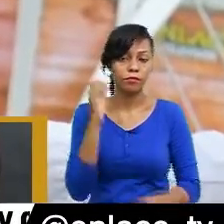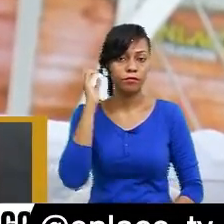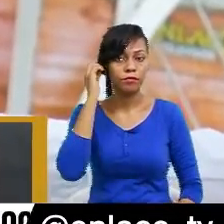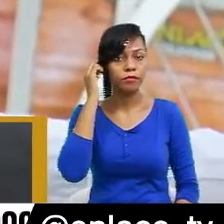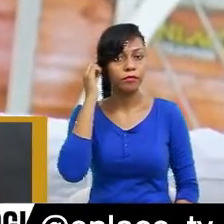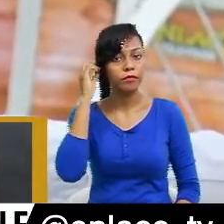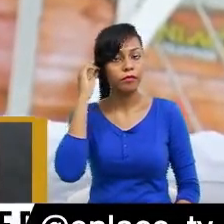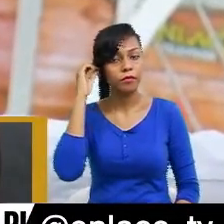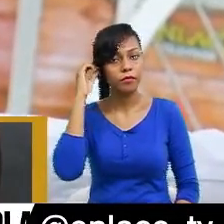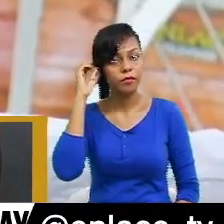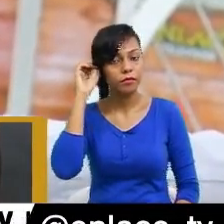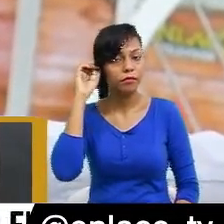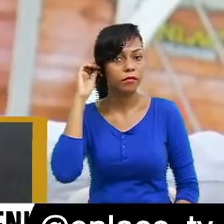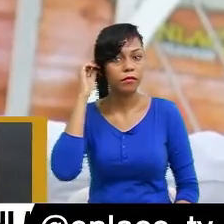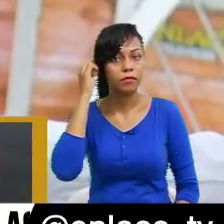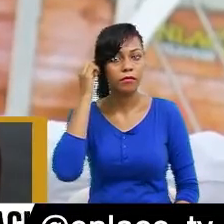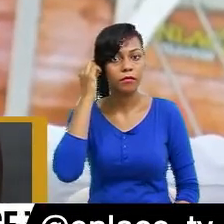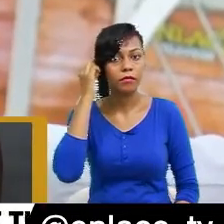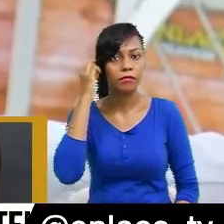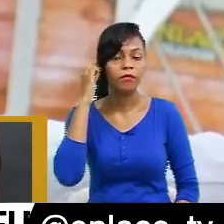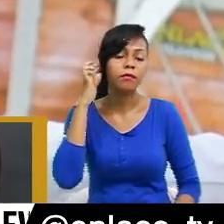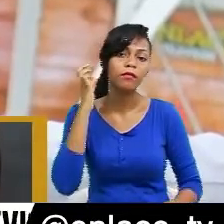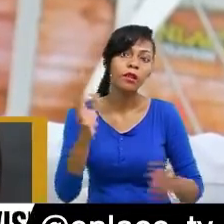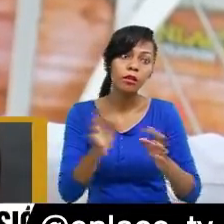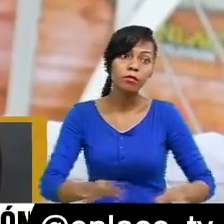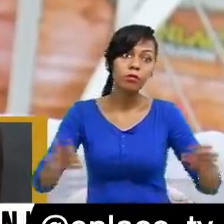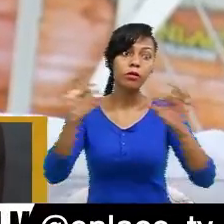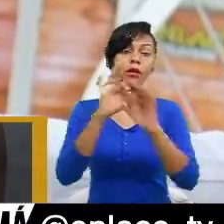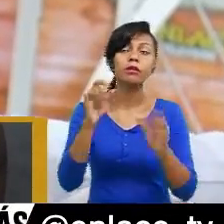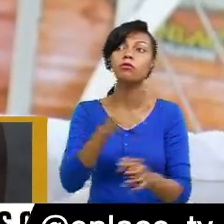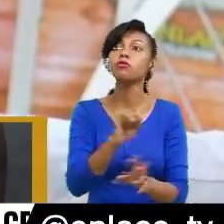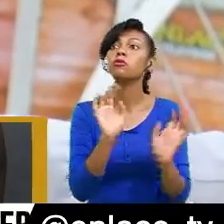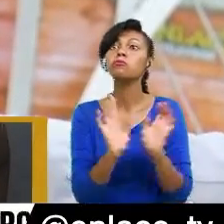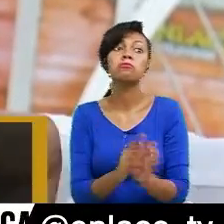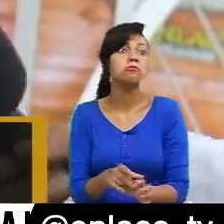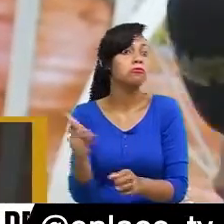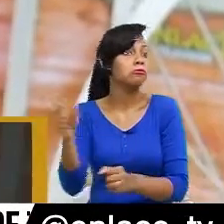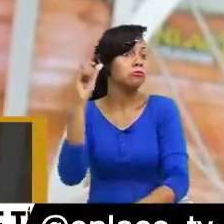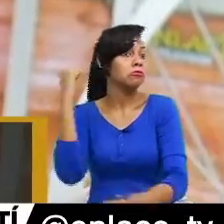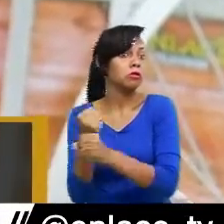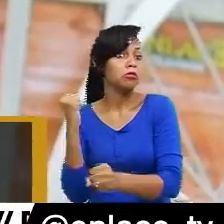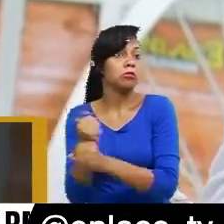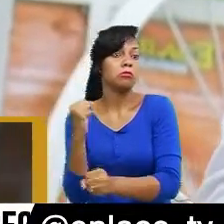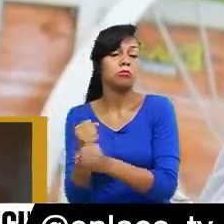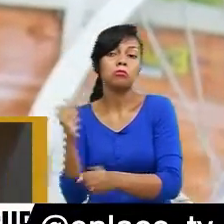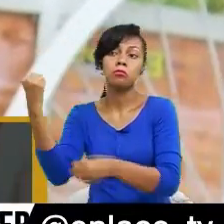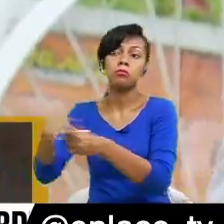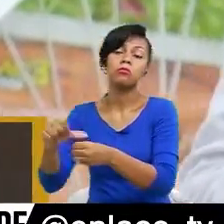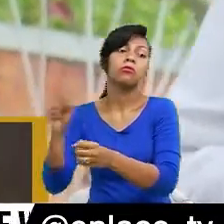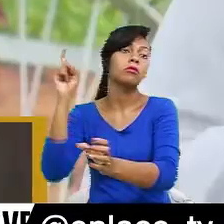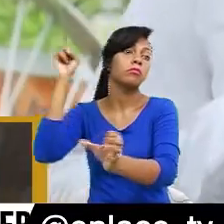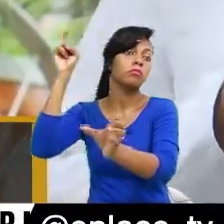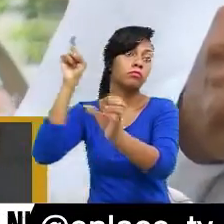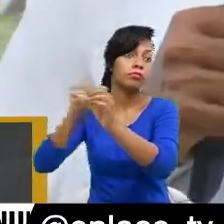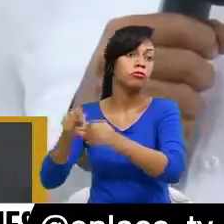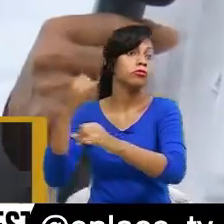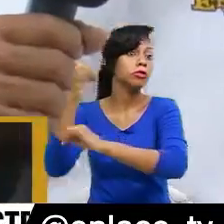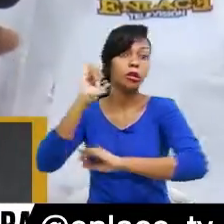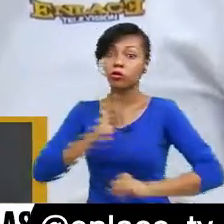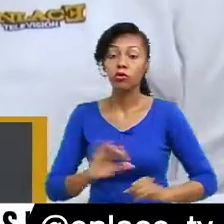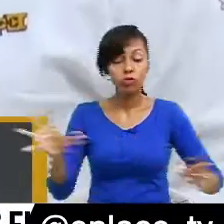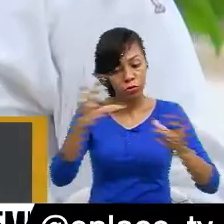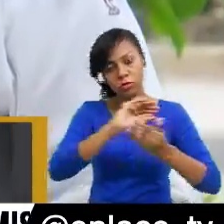directa de Ecopetrol, sino todo el pueblo asista, porque creemos que hay que movilizarnos democráticamente. Esta es la invitación que se hace desde la USO para esta